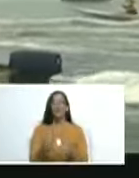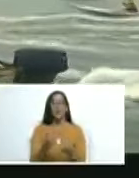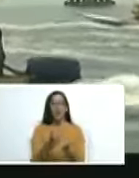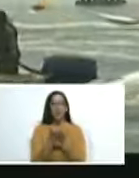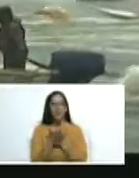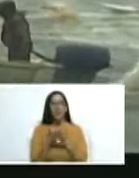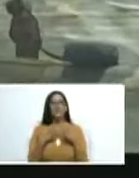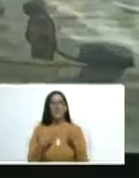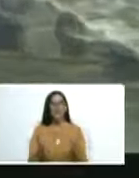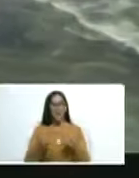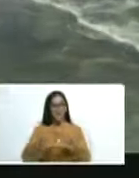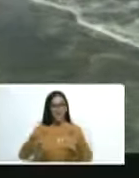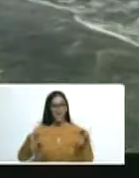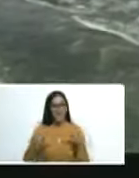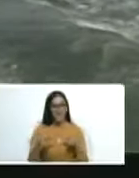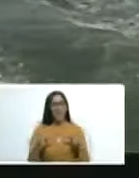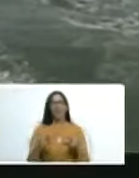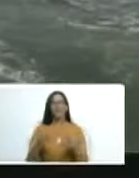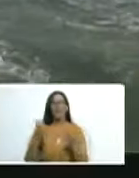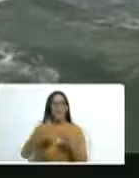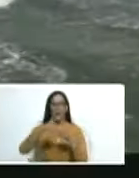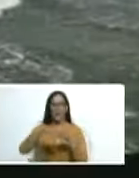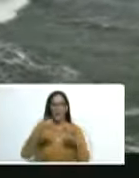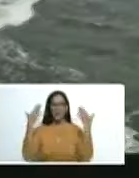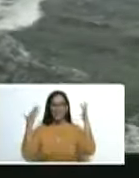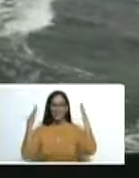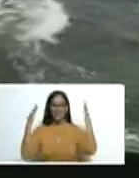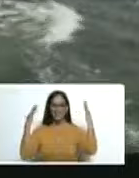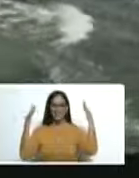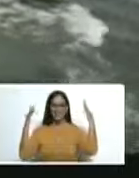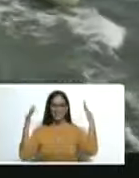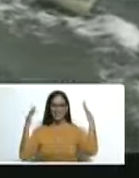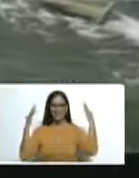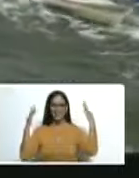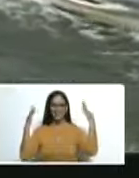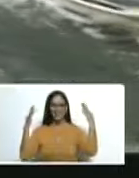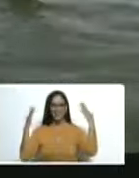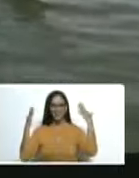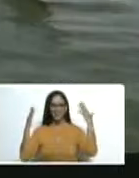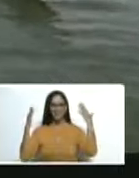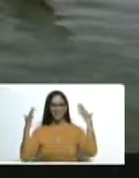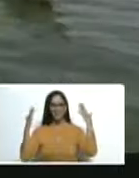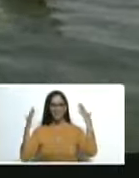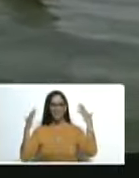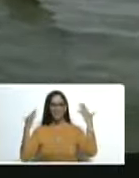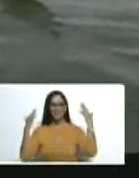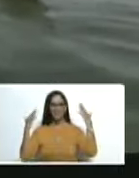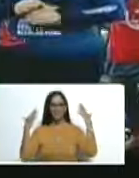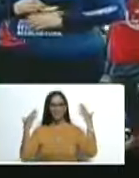rescatar. ¡Un aplauso! ¡Un aplauso!